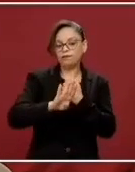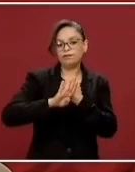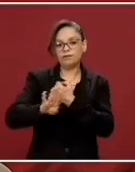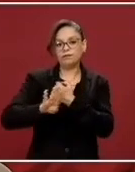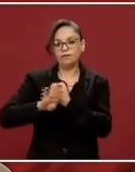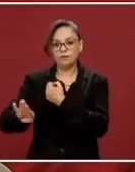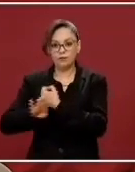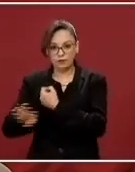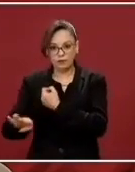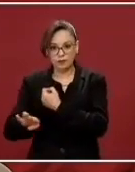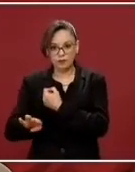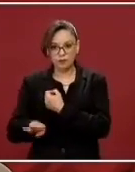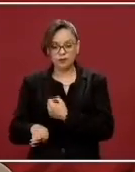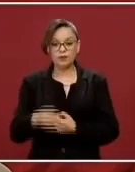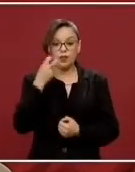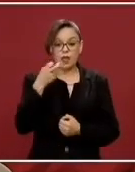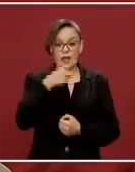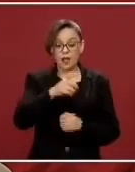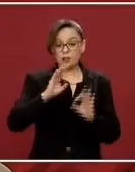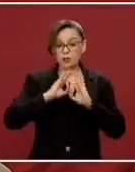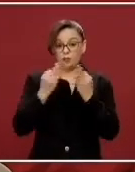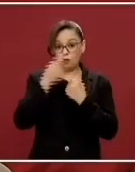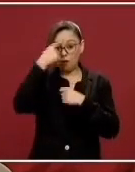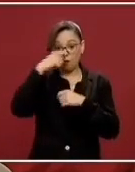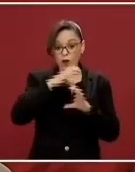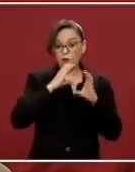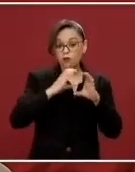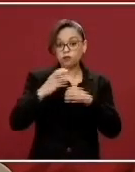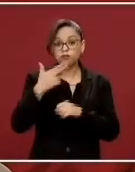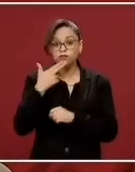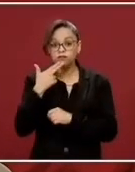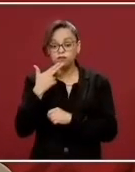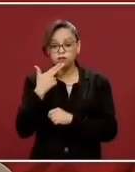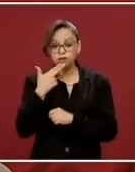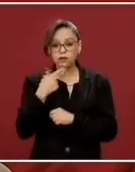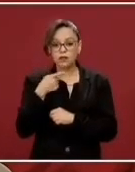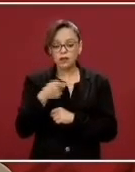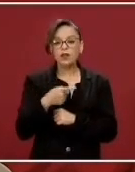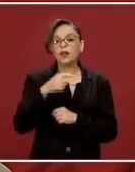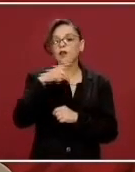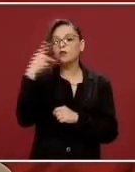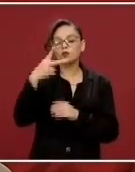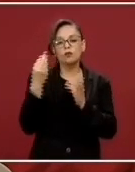2. Porque si uno se tarda, ya no puede alcanzar a la epidemia.